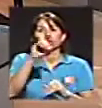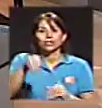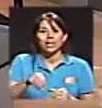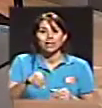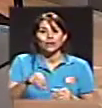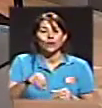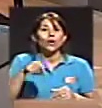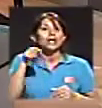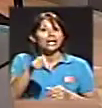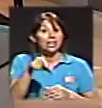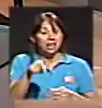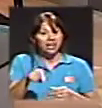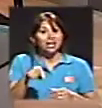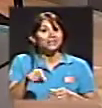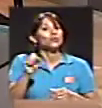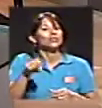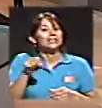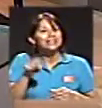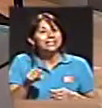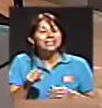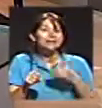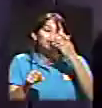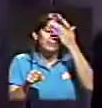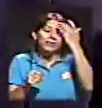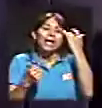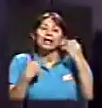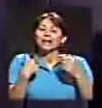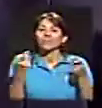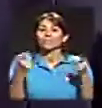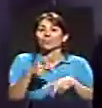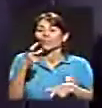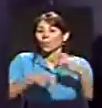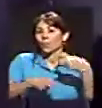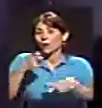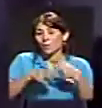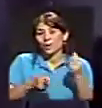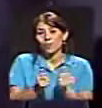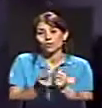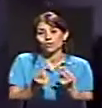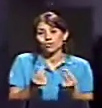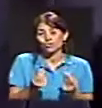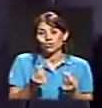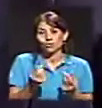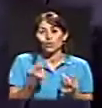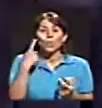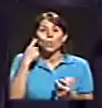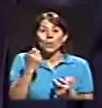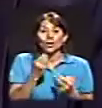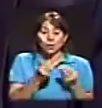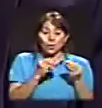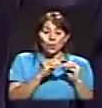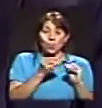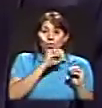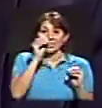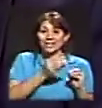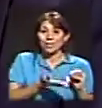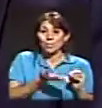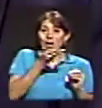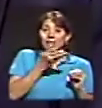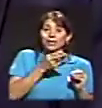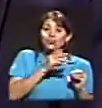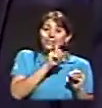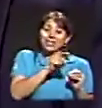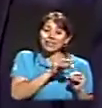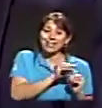sí comprometería mucho los recursos existentes, de un gran porcentaje se tendría que ir al pago de deuda.